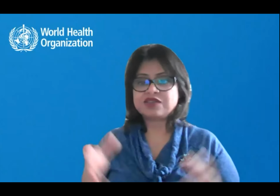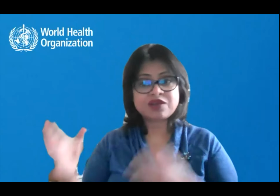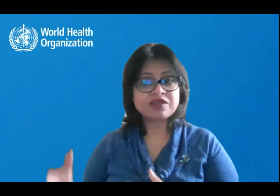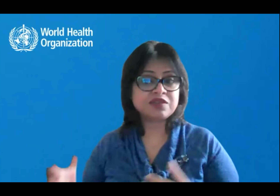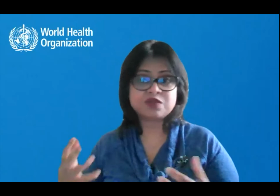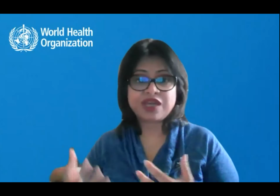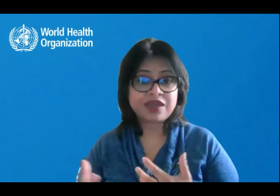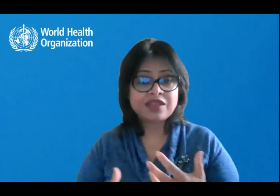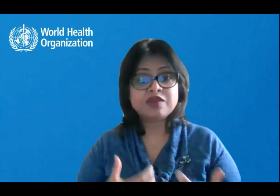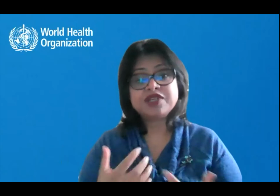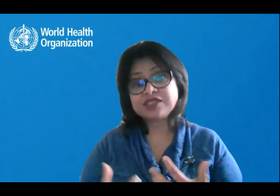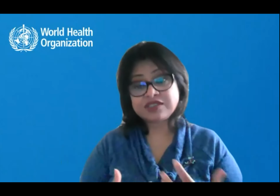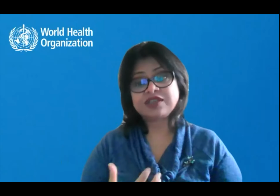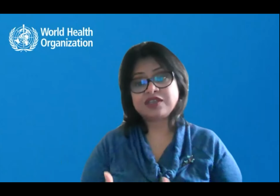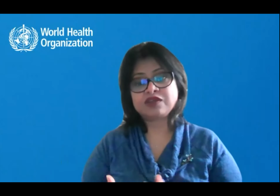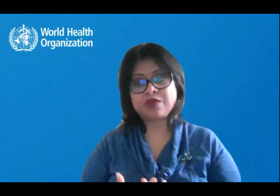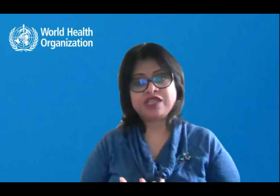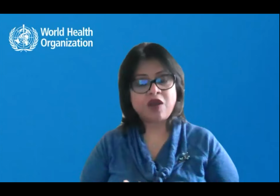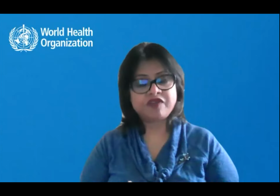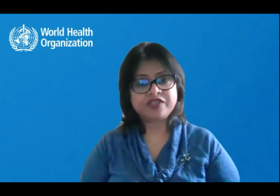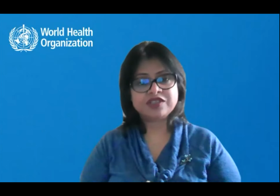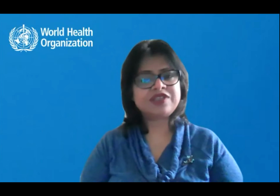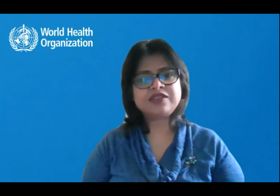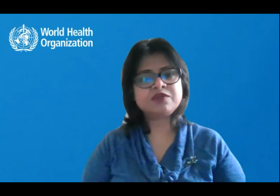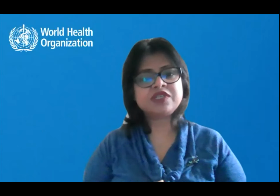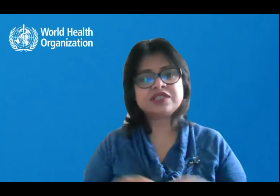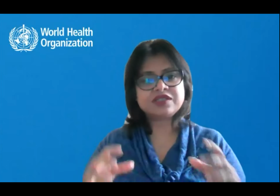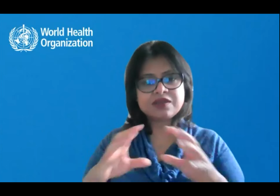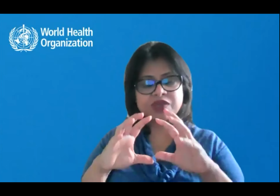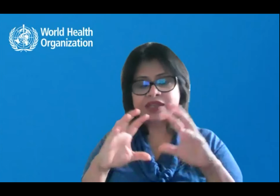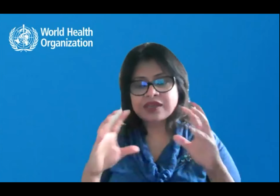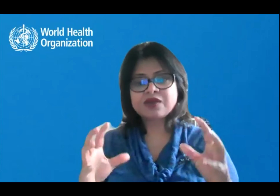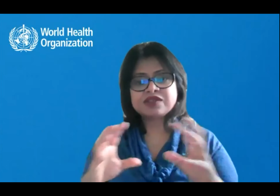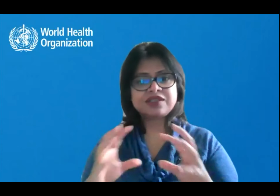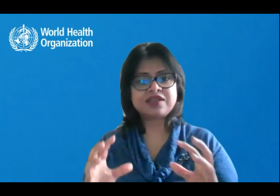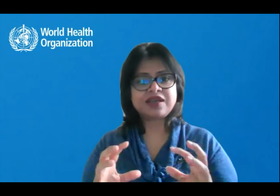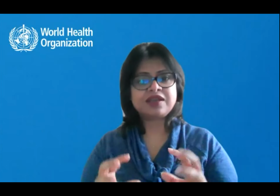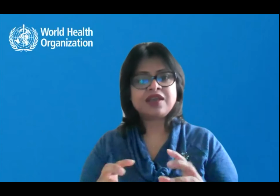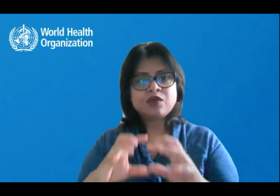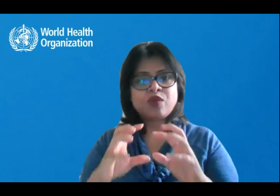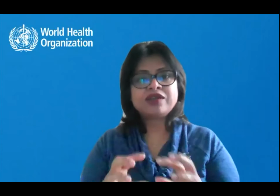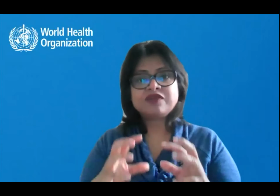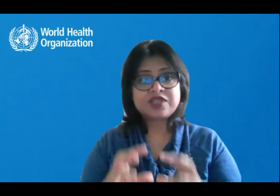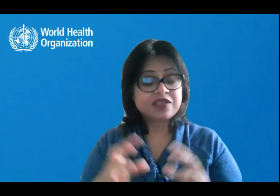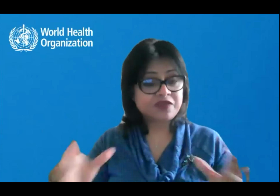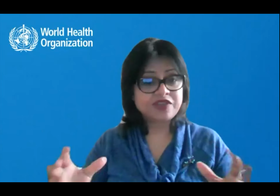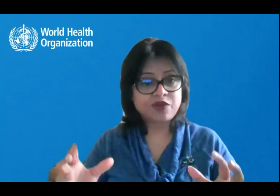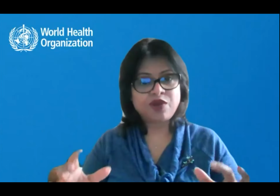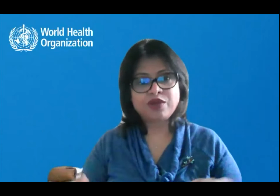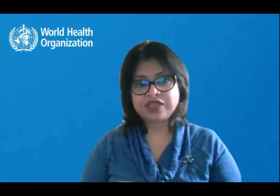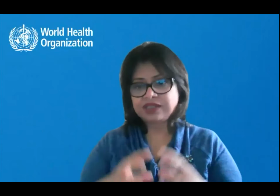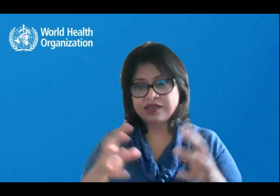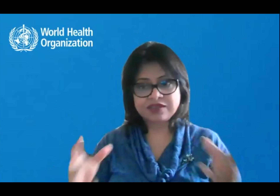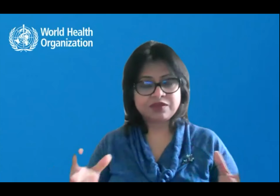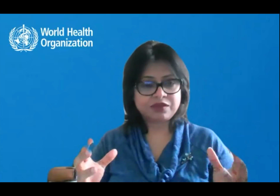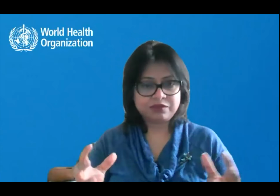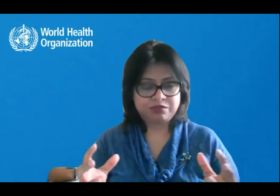información van a ser diferentes de otros. Quizá en países que no tienen tantas emergencias. Entonces, por eso no podemos decir